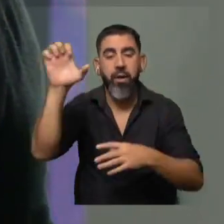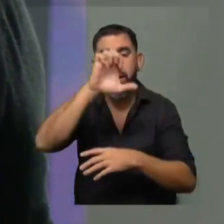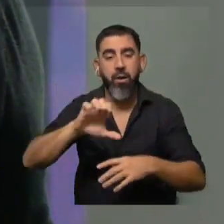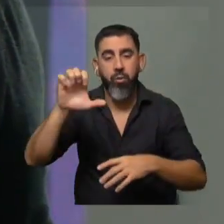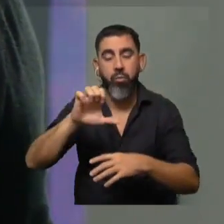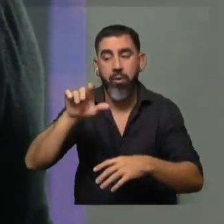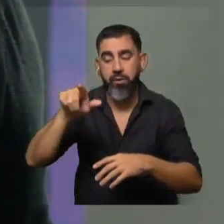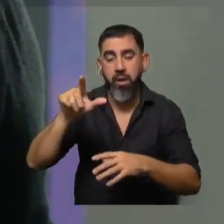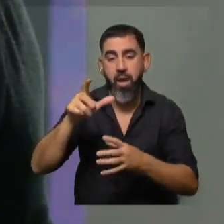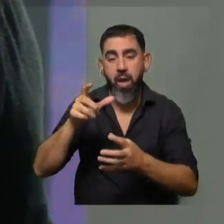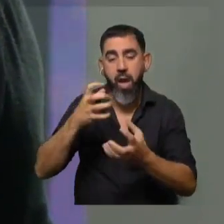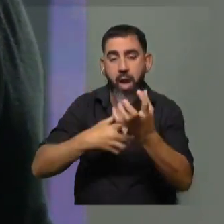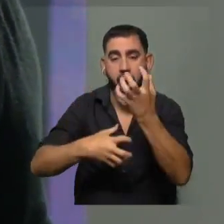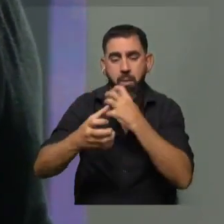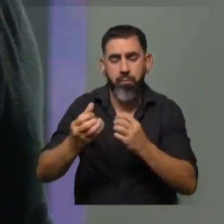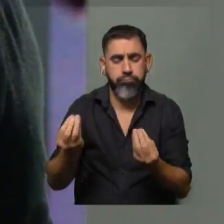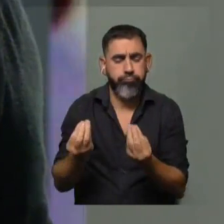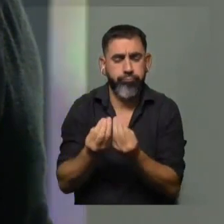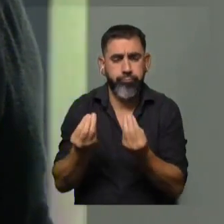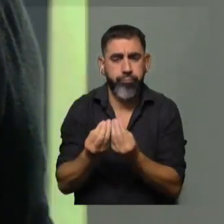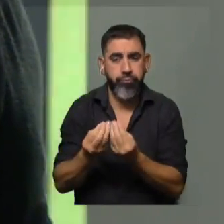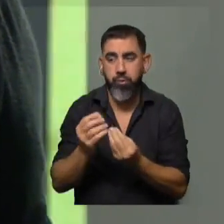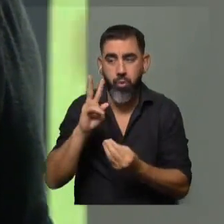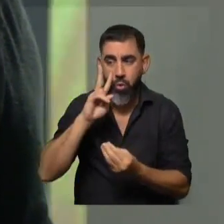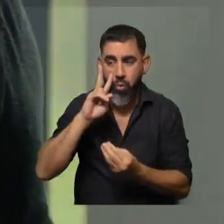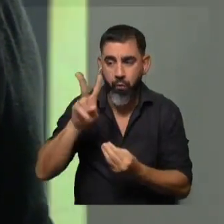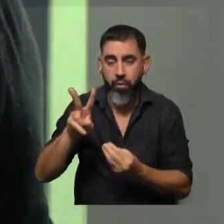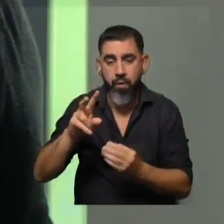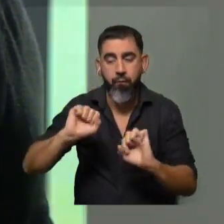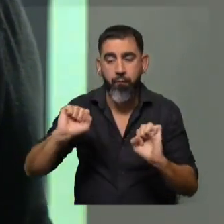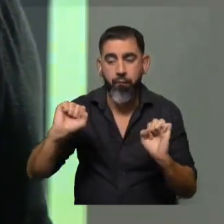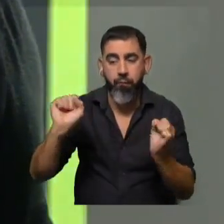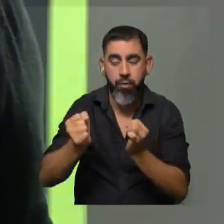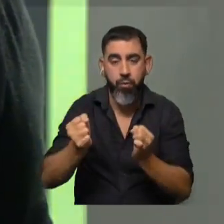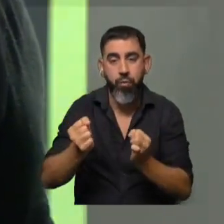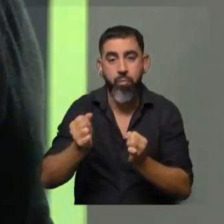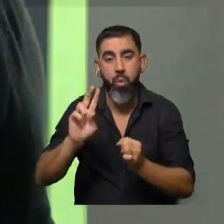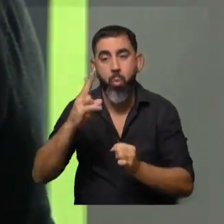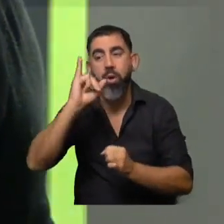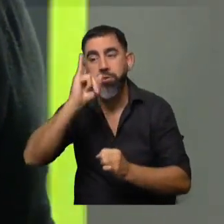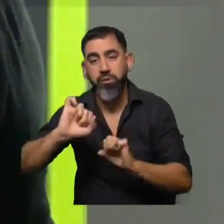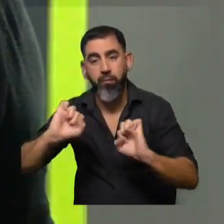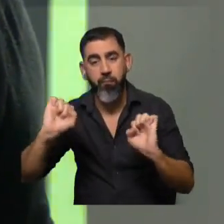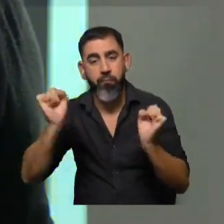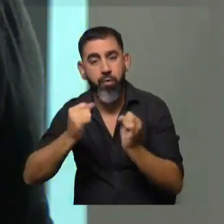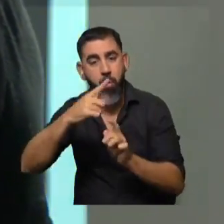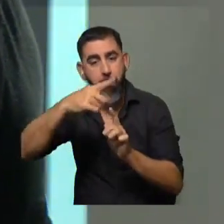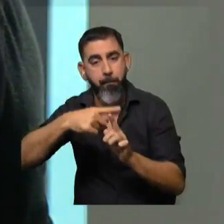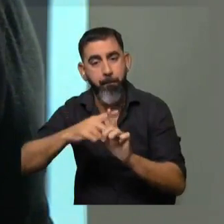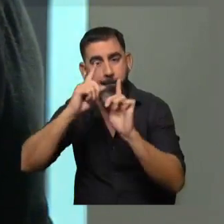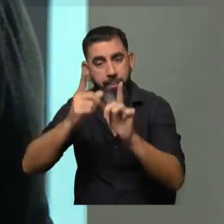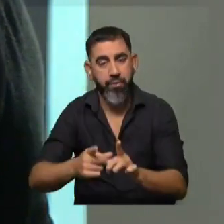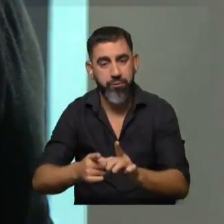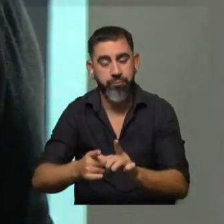el flebótomo tiene una estacionalidad muy marcada, uno no lo encuentra en los meses fríos, y en cambio en Uruguay sí lo encontramos en los meses fríos. Cuando